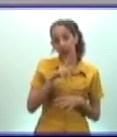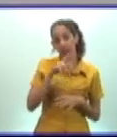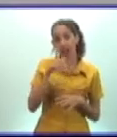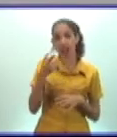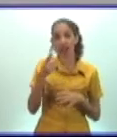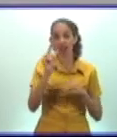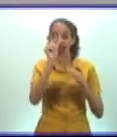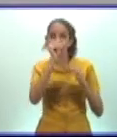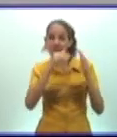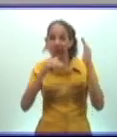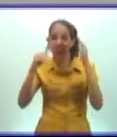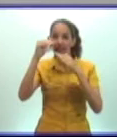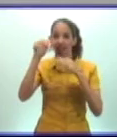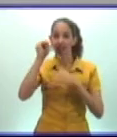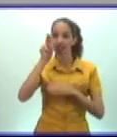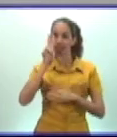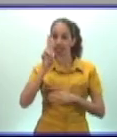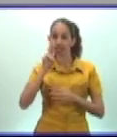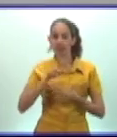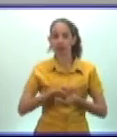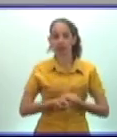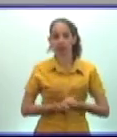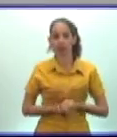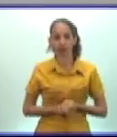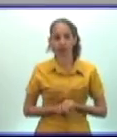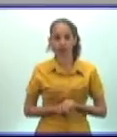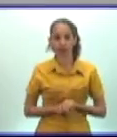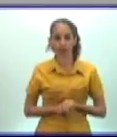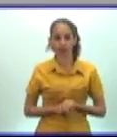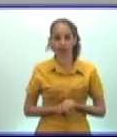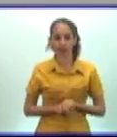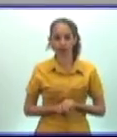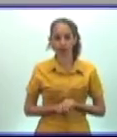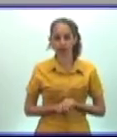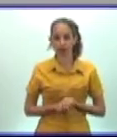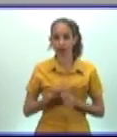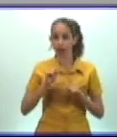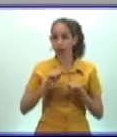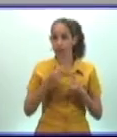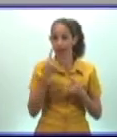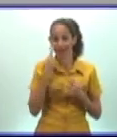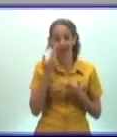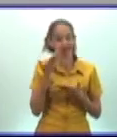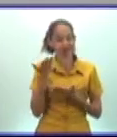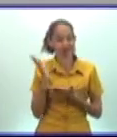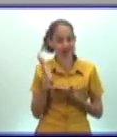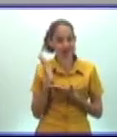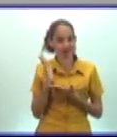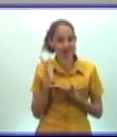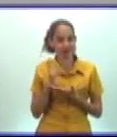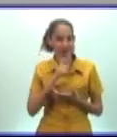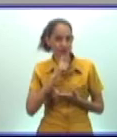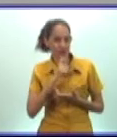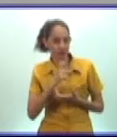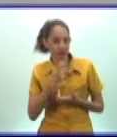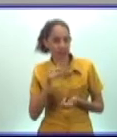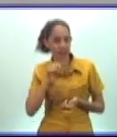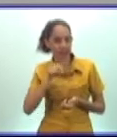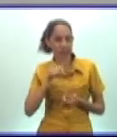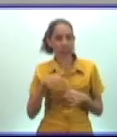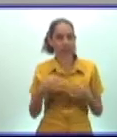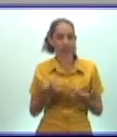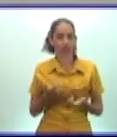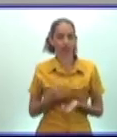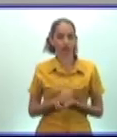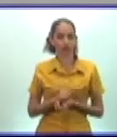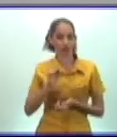A2 porque al descomponer en factores primos 512, nos damos cuenta que es 2 a